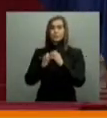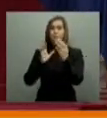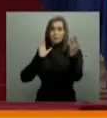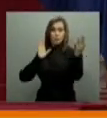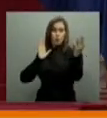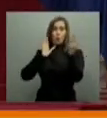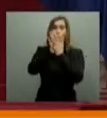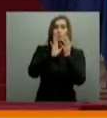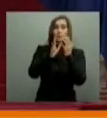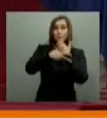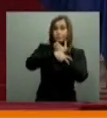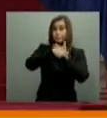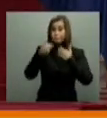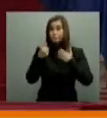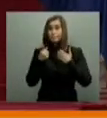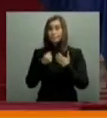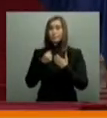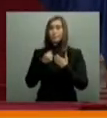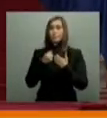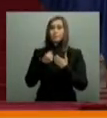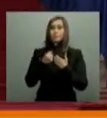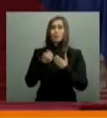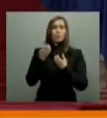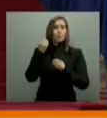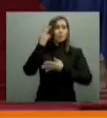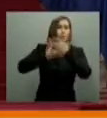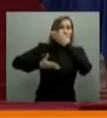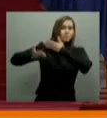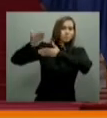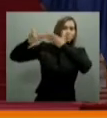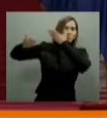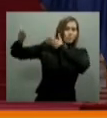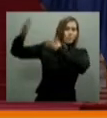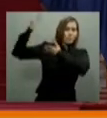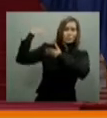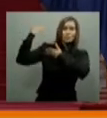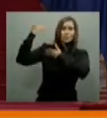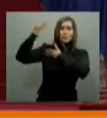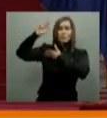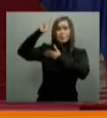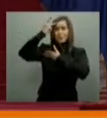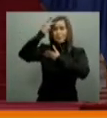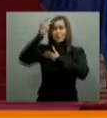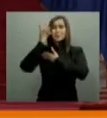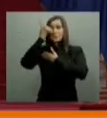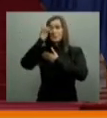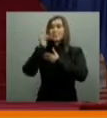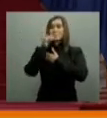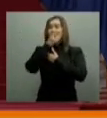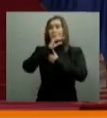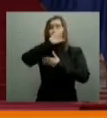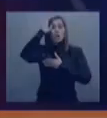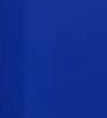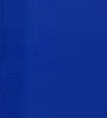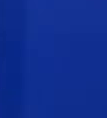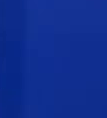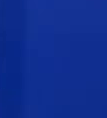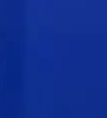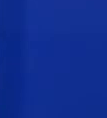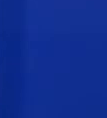planes cuando la constitución contiene todo lo necesario terminó diciendo que lo que ha debido de